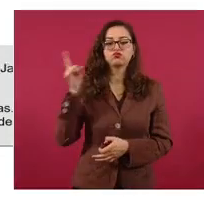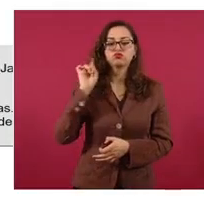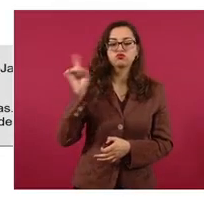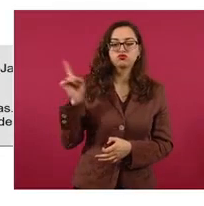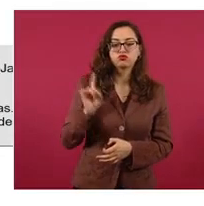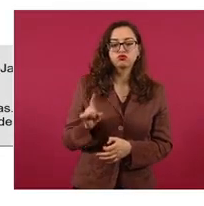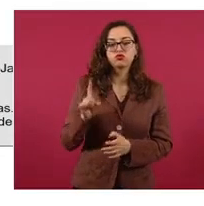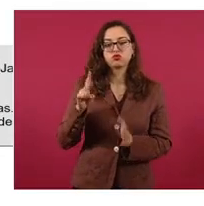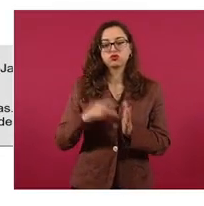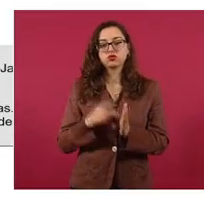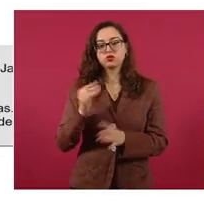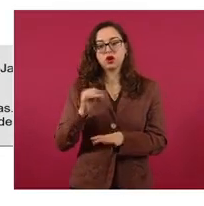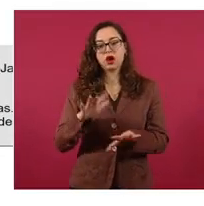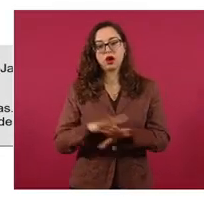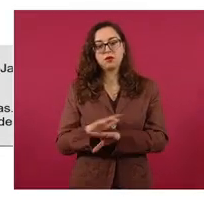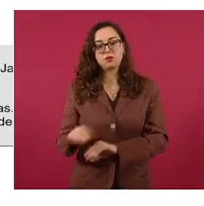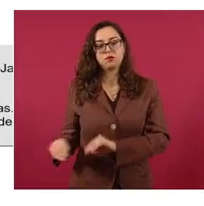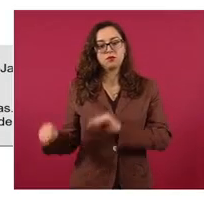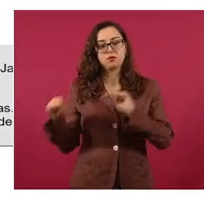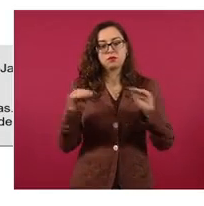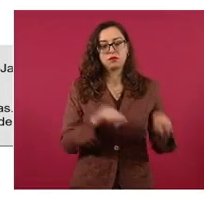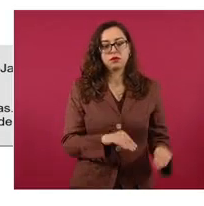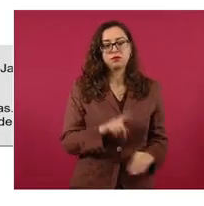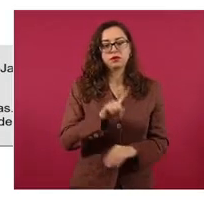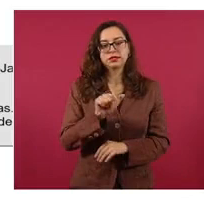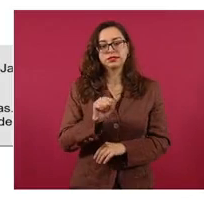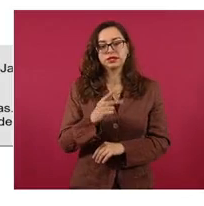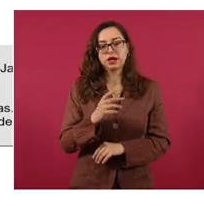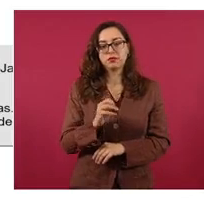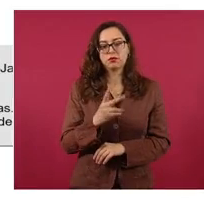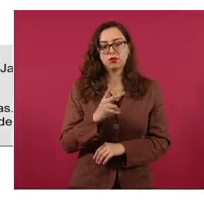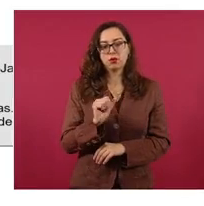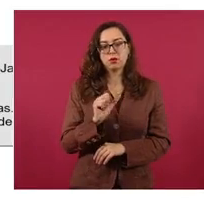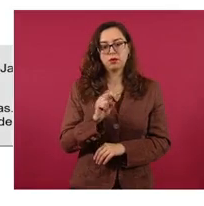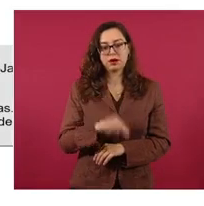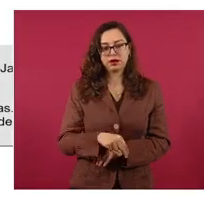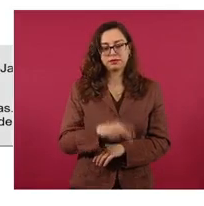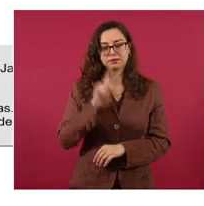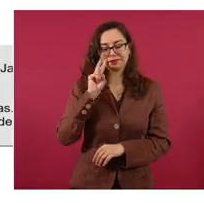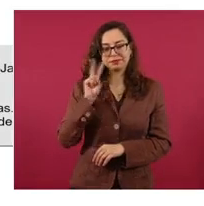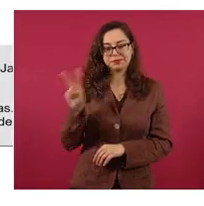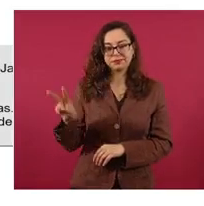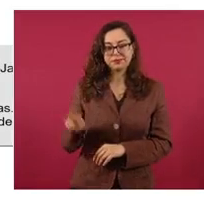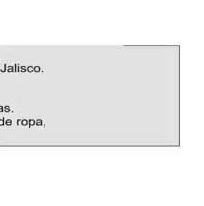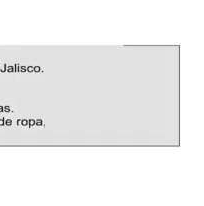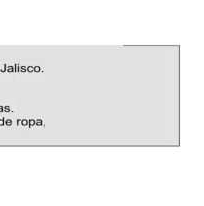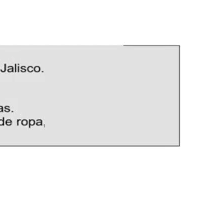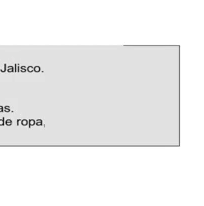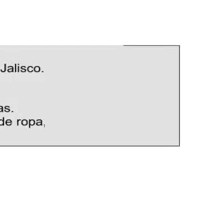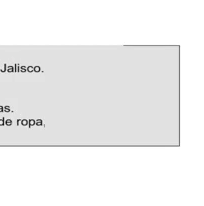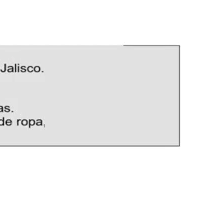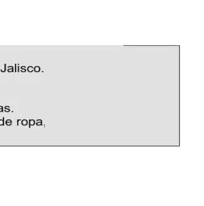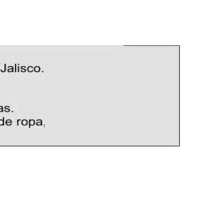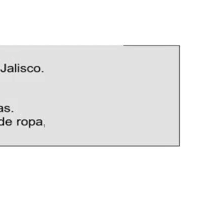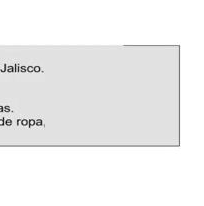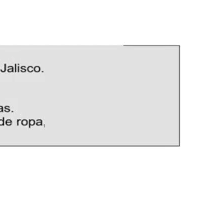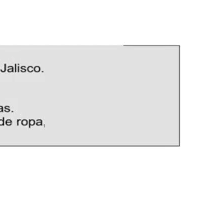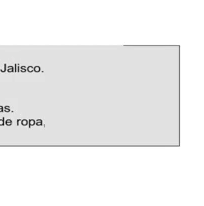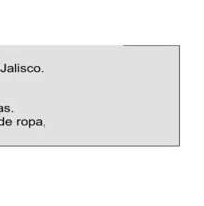en Zapopan. Es dueño de un restaurante, es dueño de una tienda de ropa en Jalisco y tiene un rancho familiar ganadero